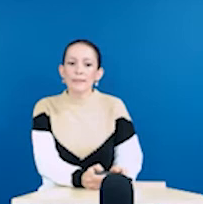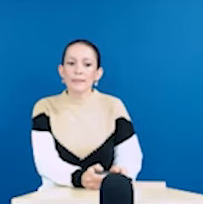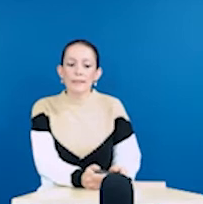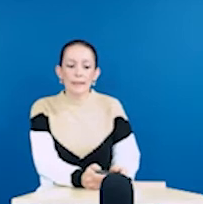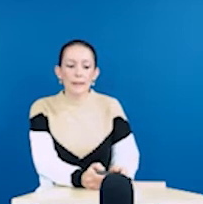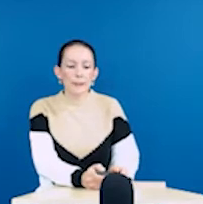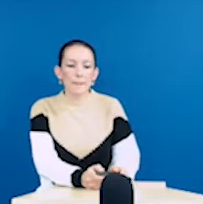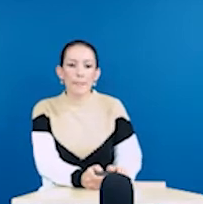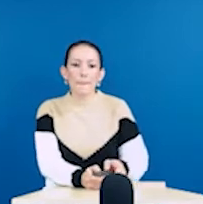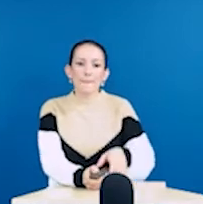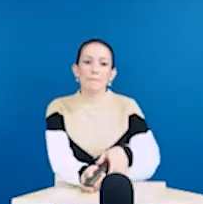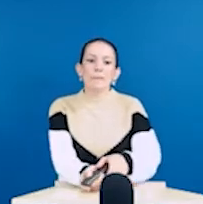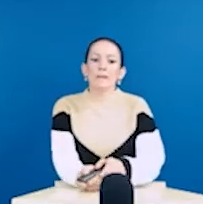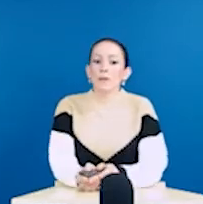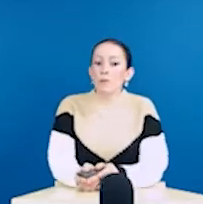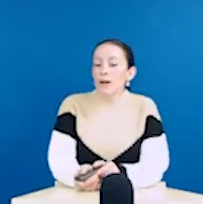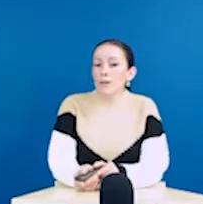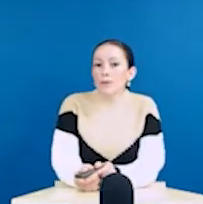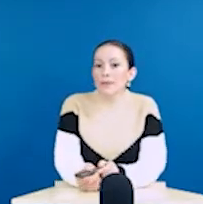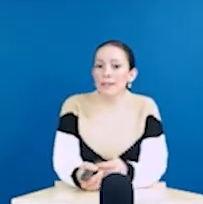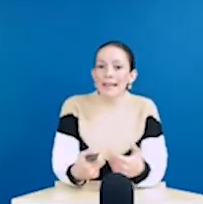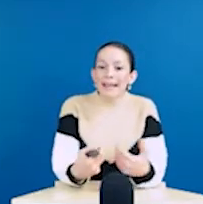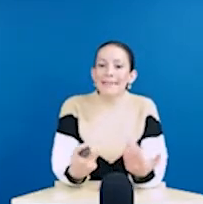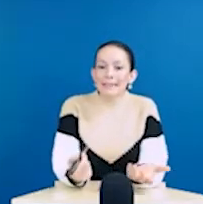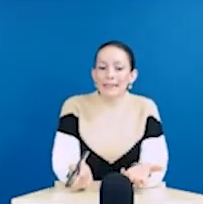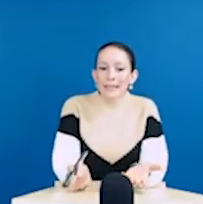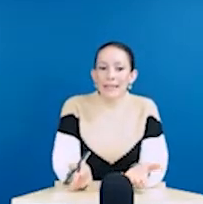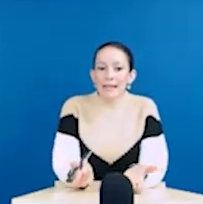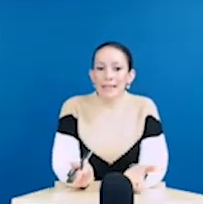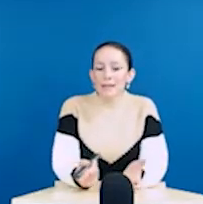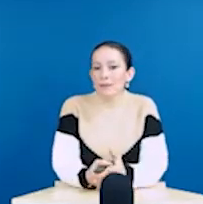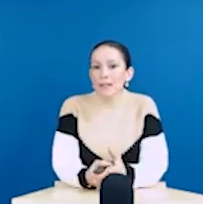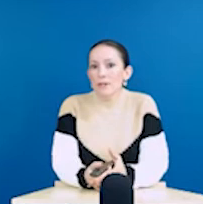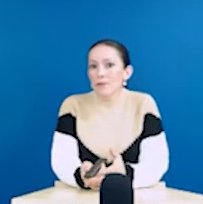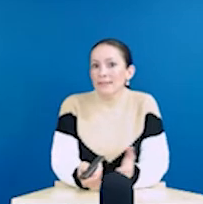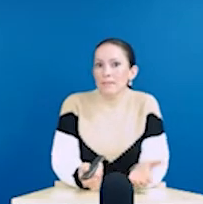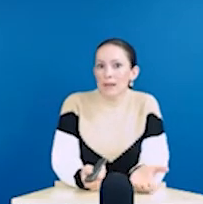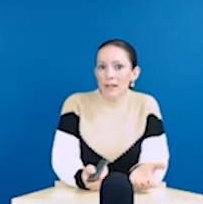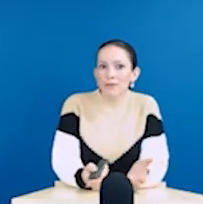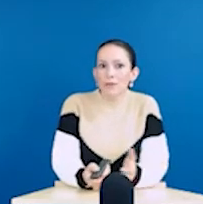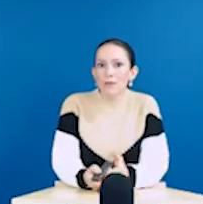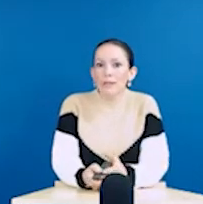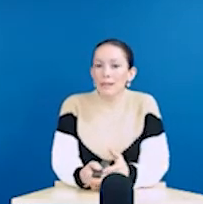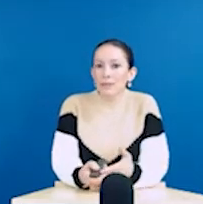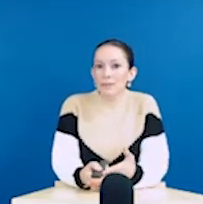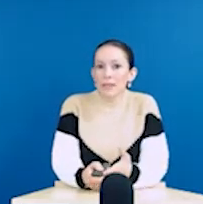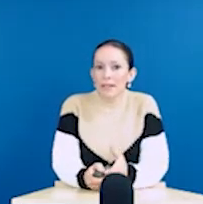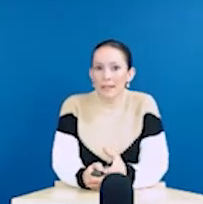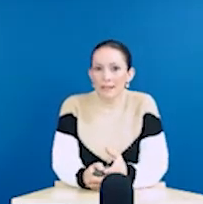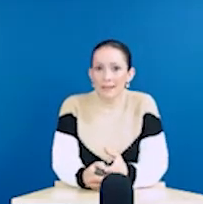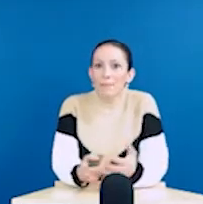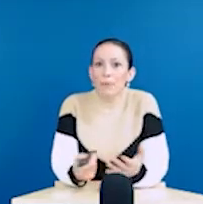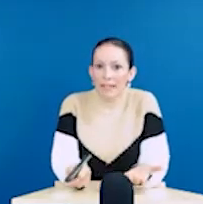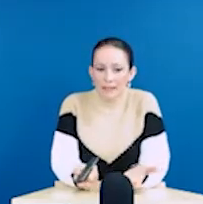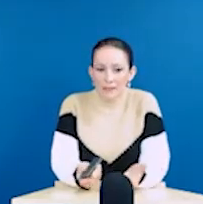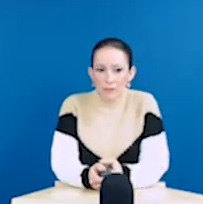claro al paciente de que cuando la cantidad que haga, o sea, no está mal, solo le tenemos que